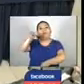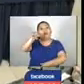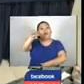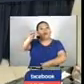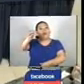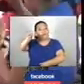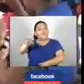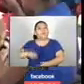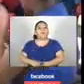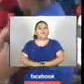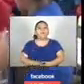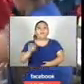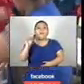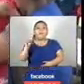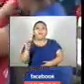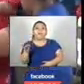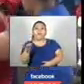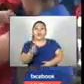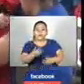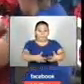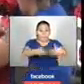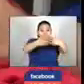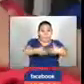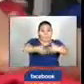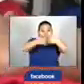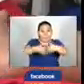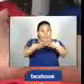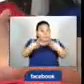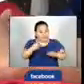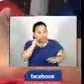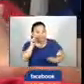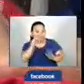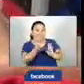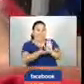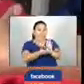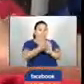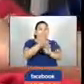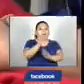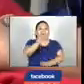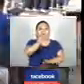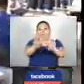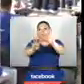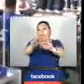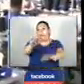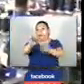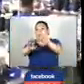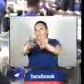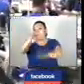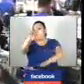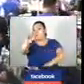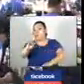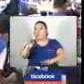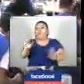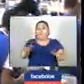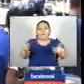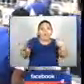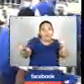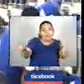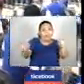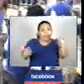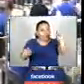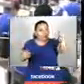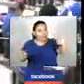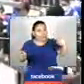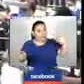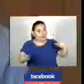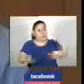hasta mayo de este año el índice de producción industrial presentó un incremento del 49.8% en comparación a lo registrado en